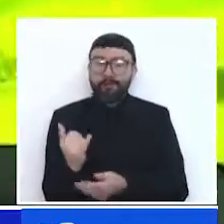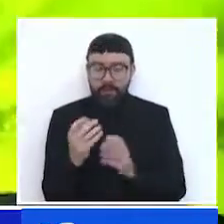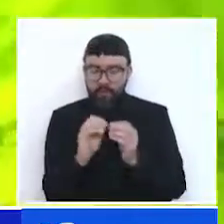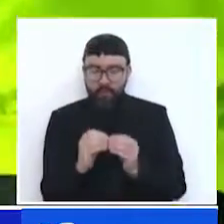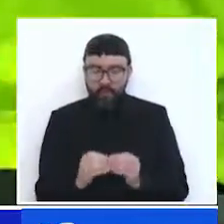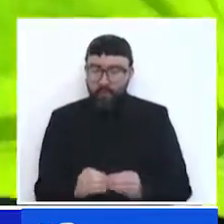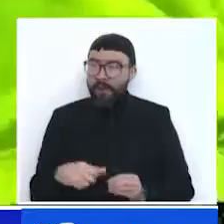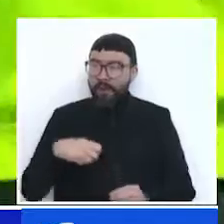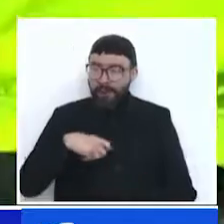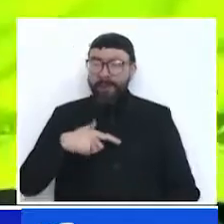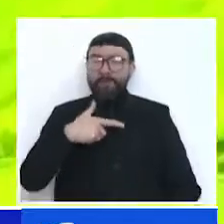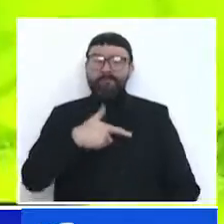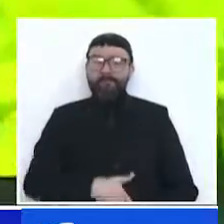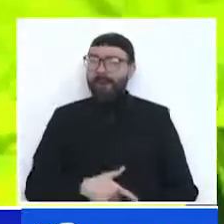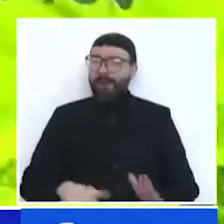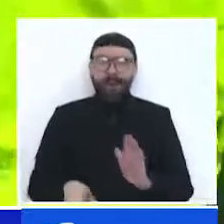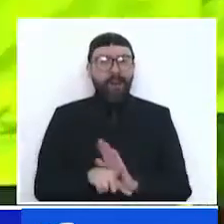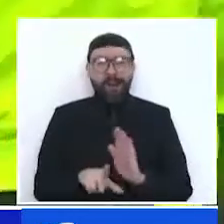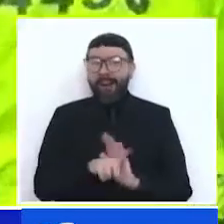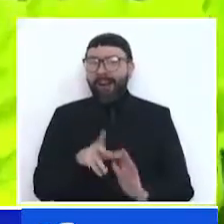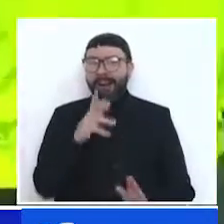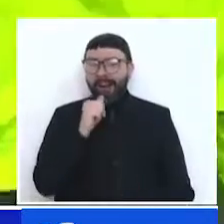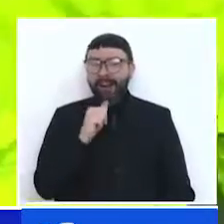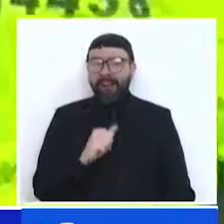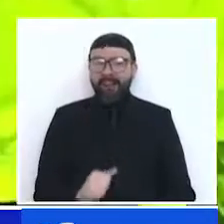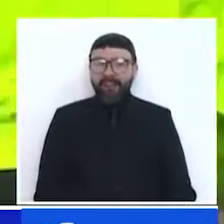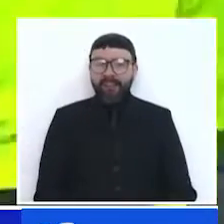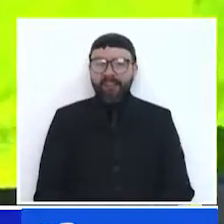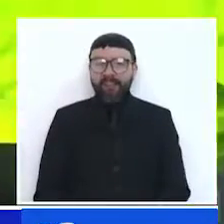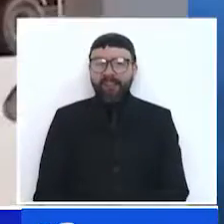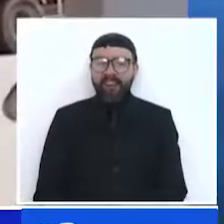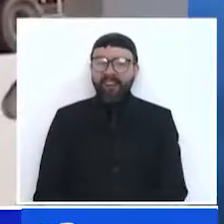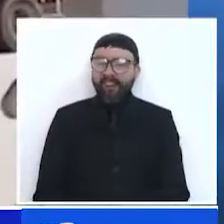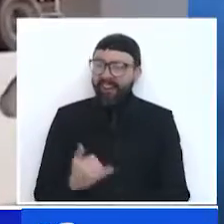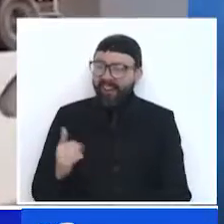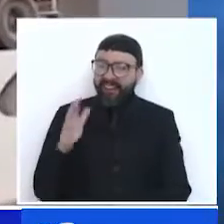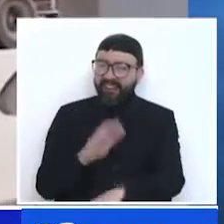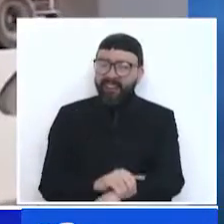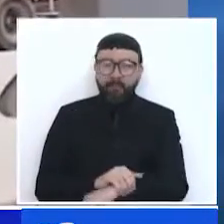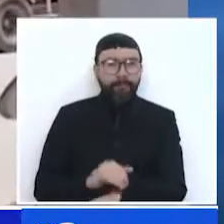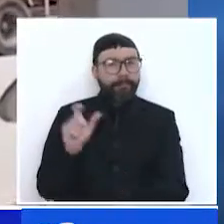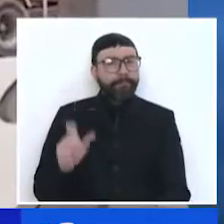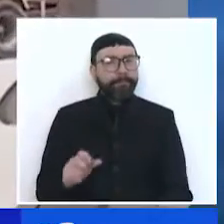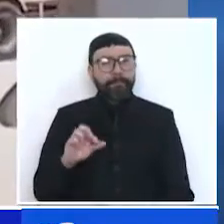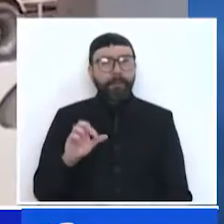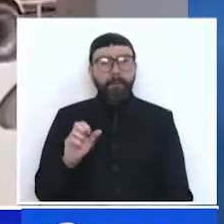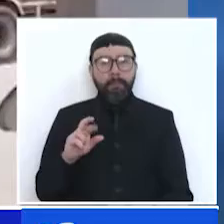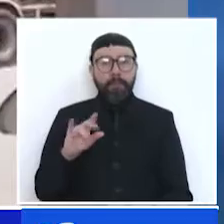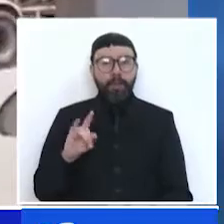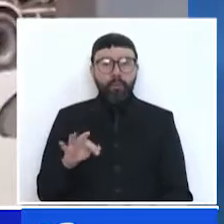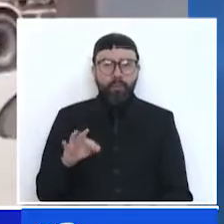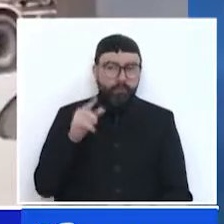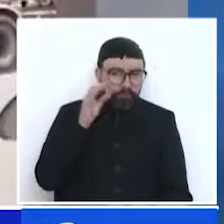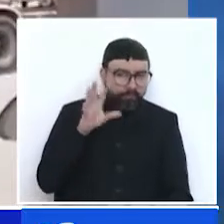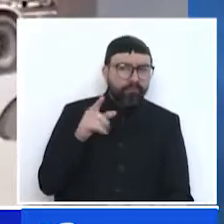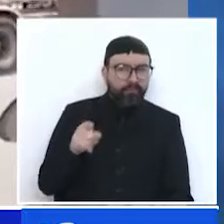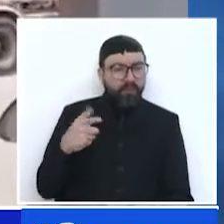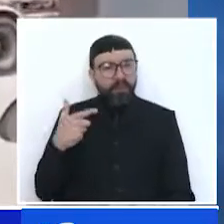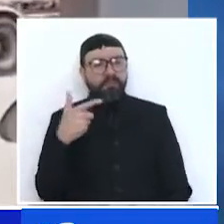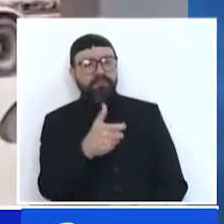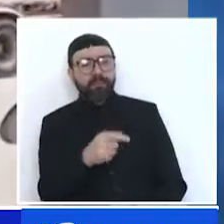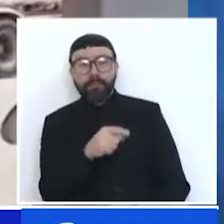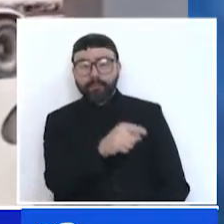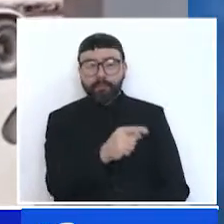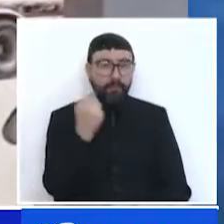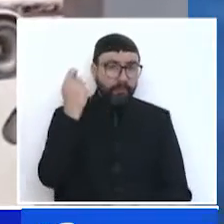fabricación, porte o tenencia de armas de fuego o municiones. Capturamos a Perú, presunto responsable del homicidio del mariachi el pasado 5 de